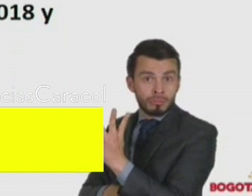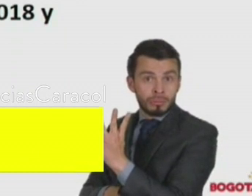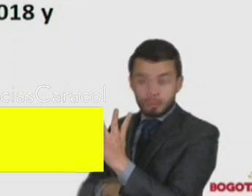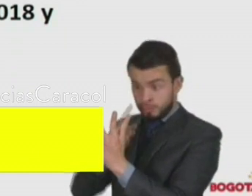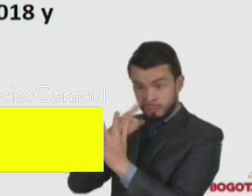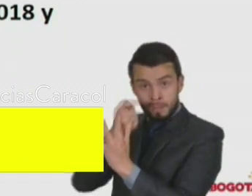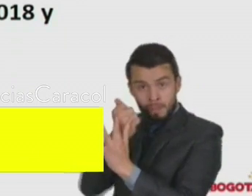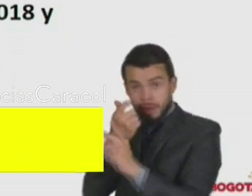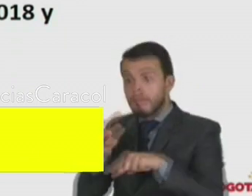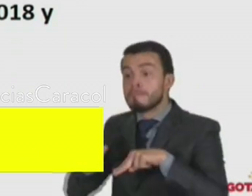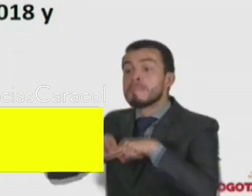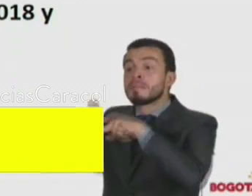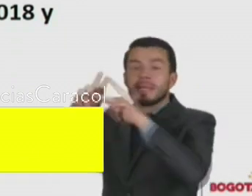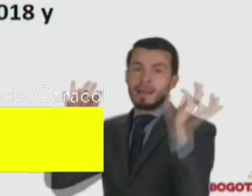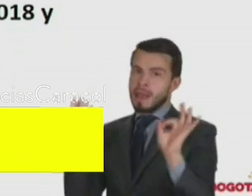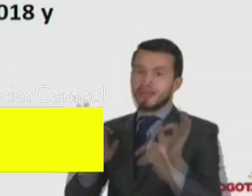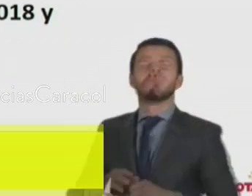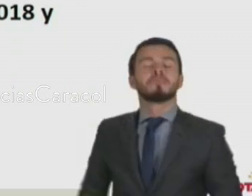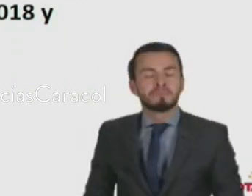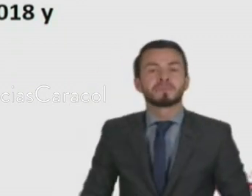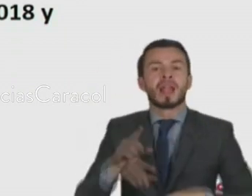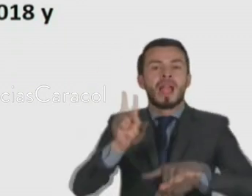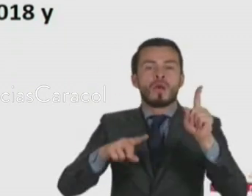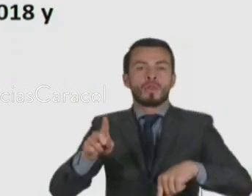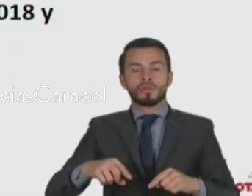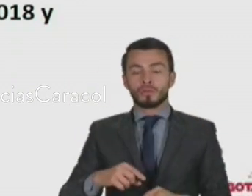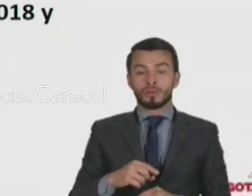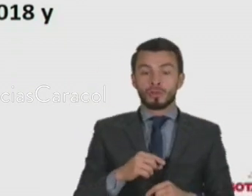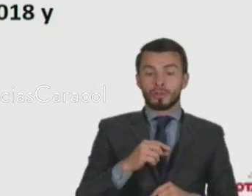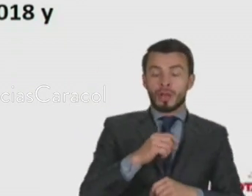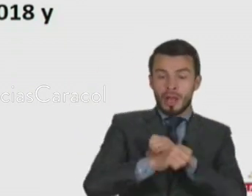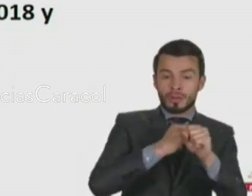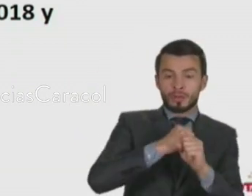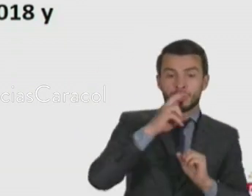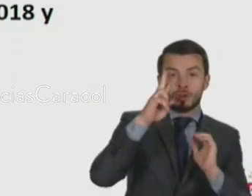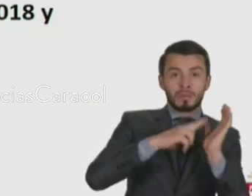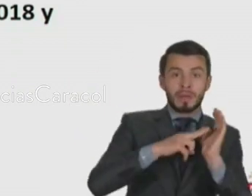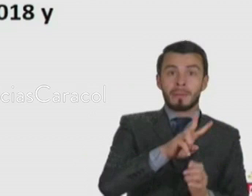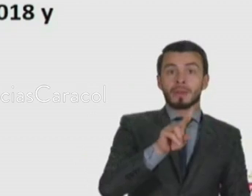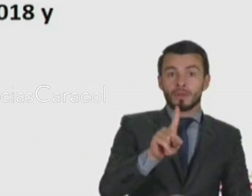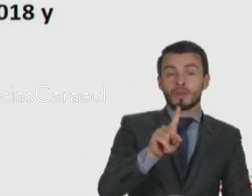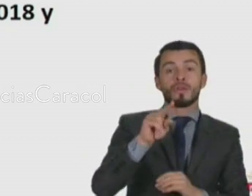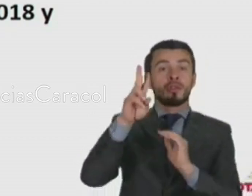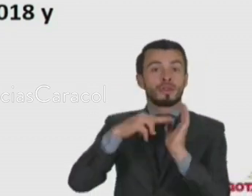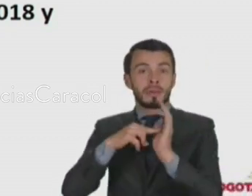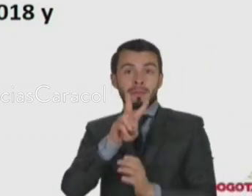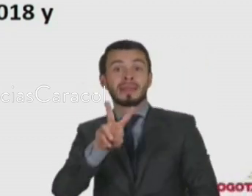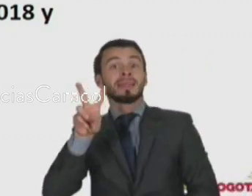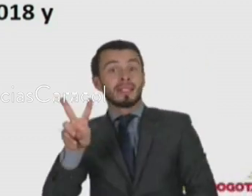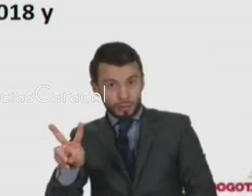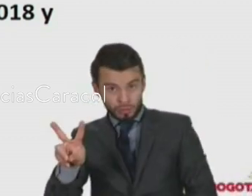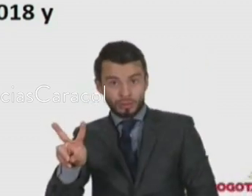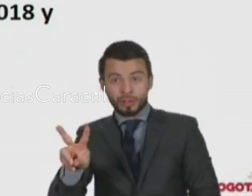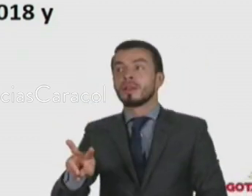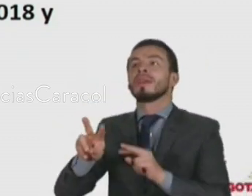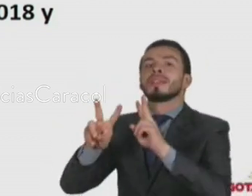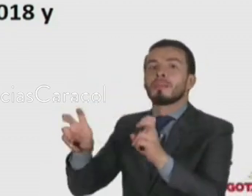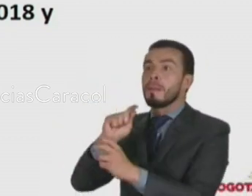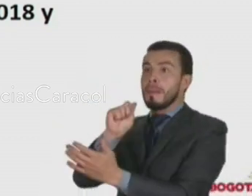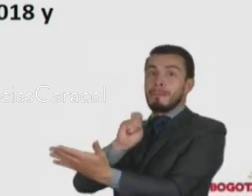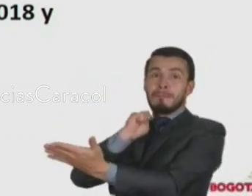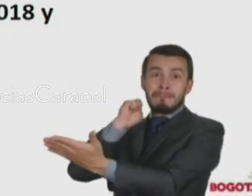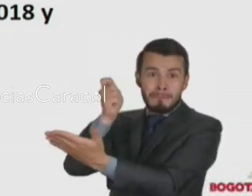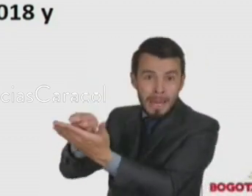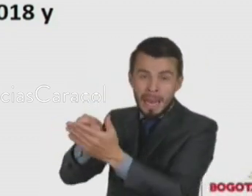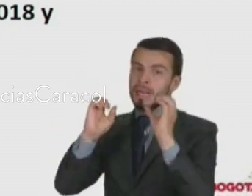Exención total del 100% del predial en el 21 y 22 y del 50% de ahí en adelante hasta el 2030 para todos los